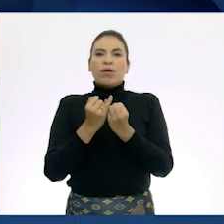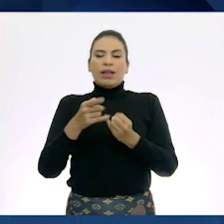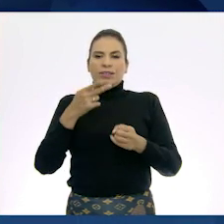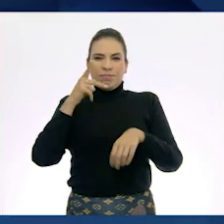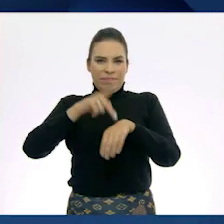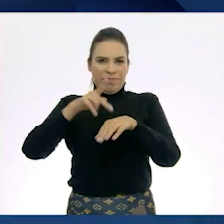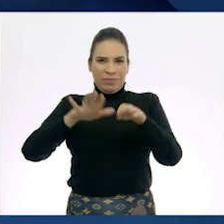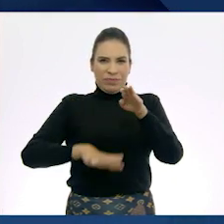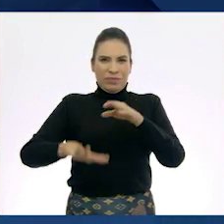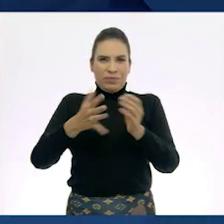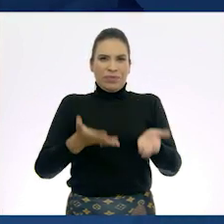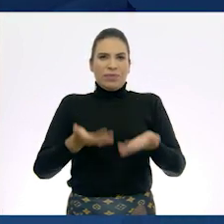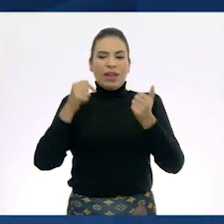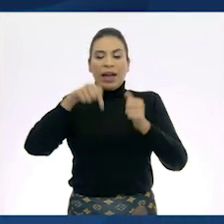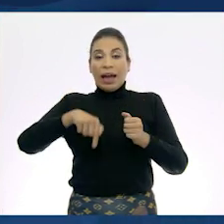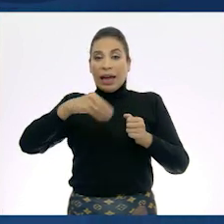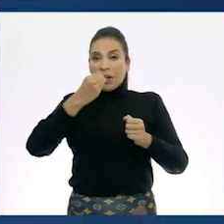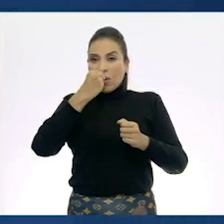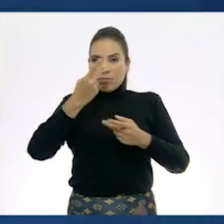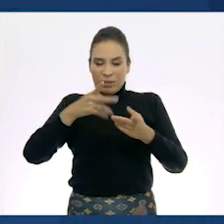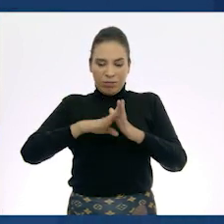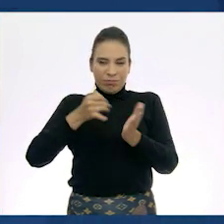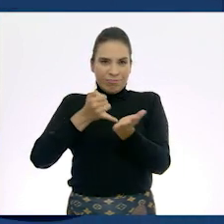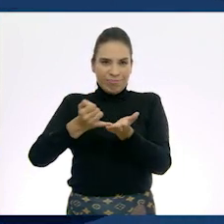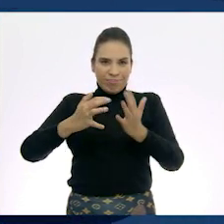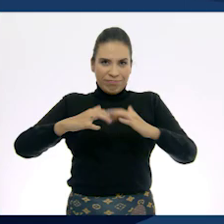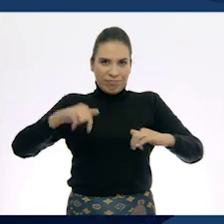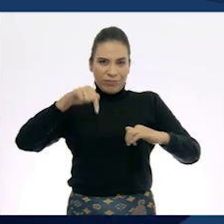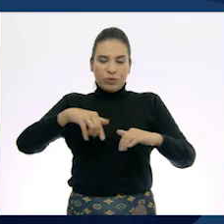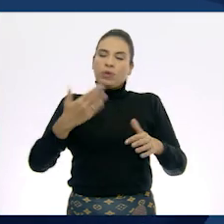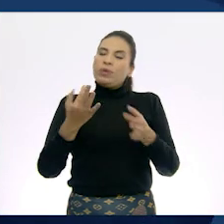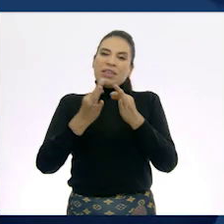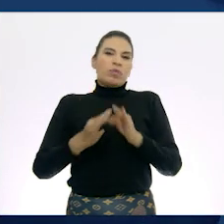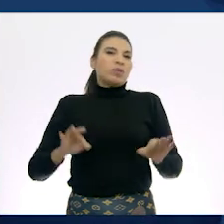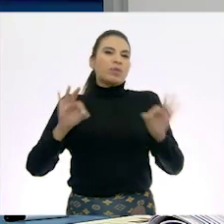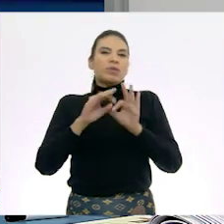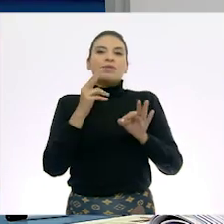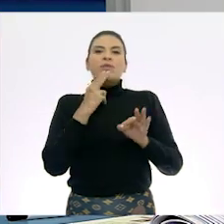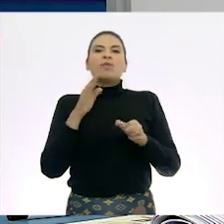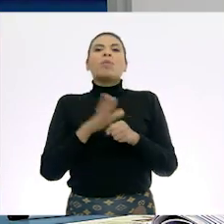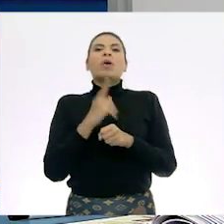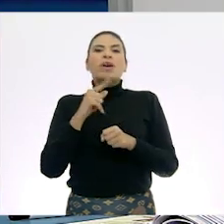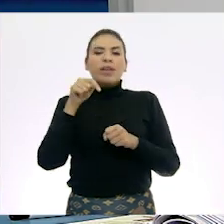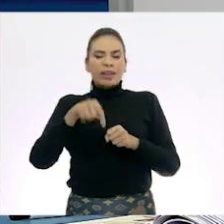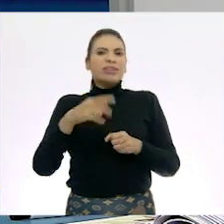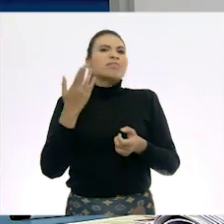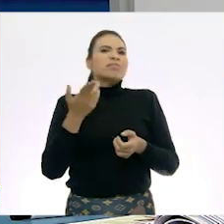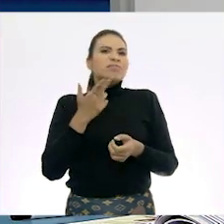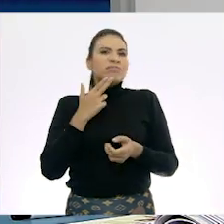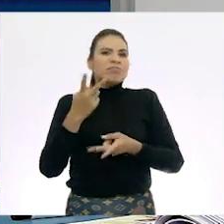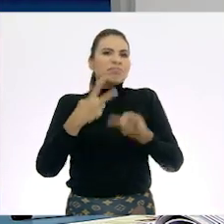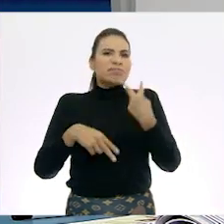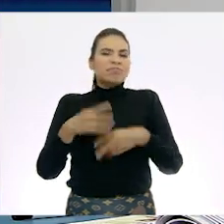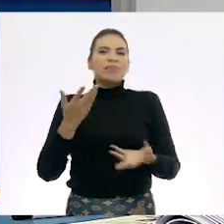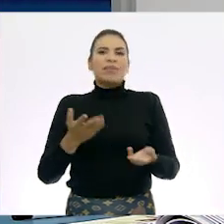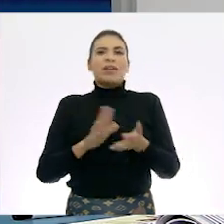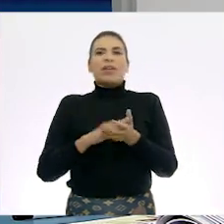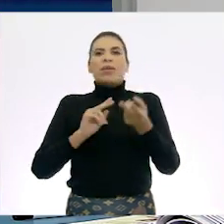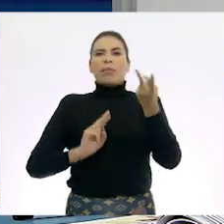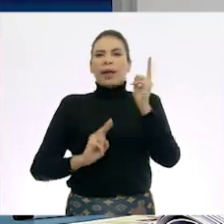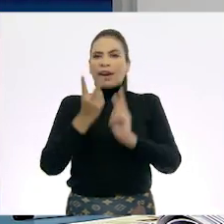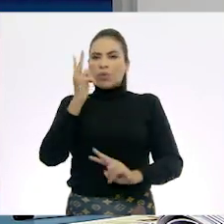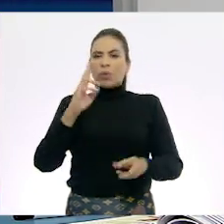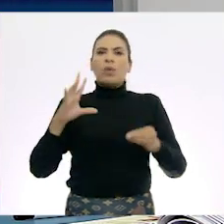vamos a tomar los alimentos. O sea, este es muy importante porque vamos a tomar de ahí